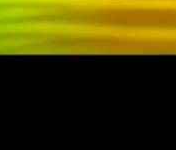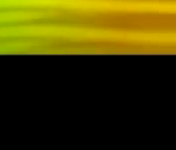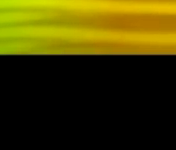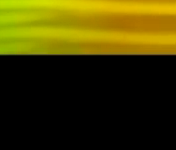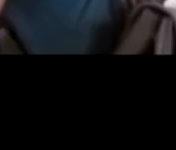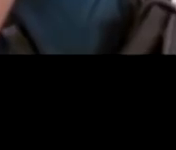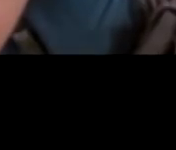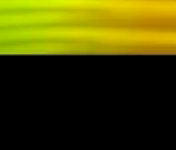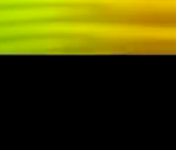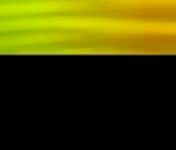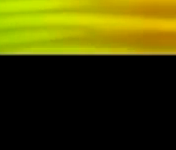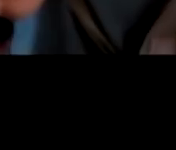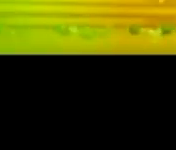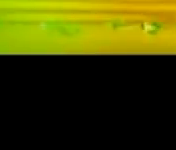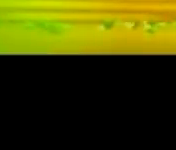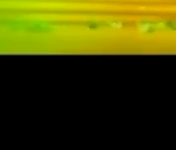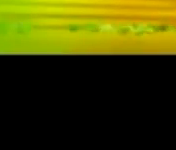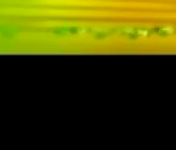99